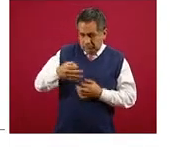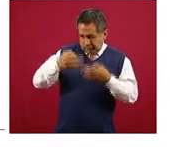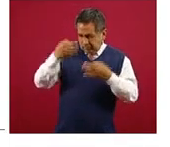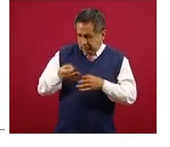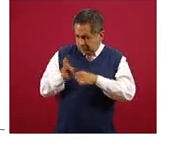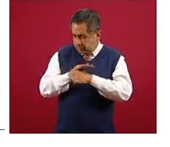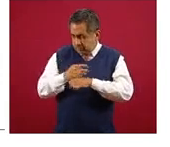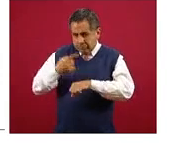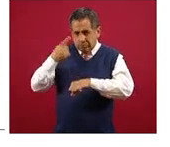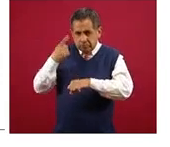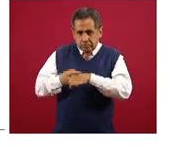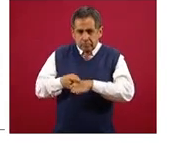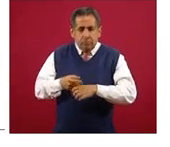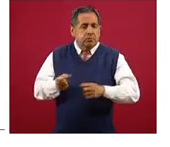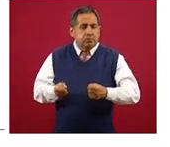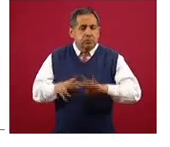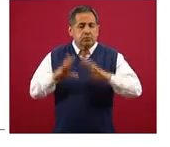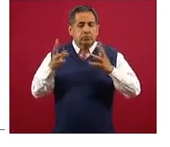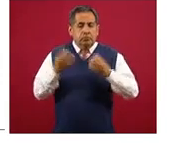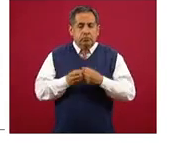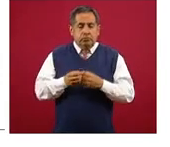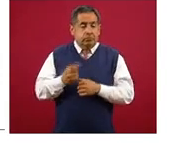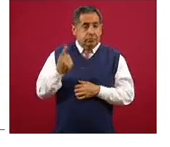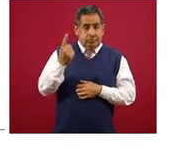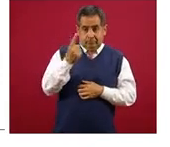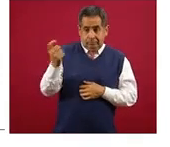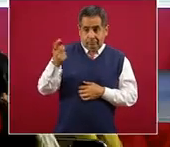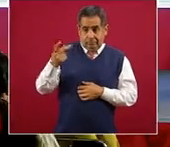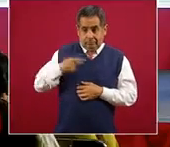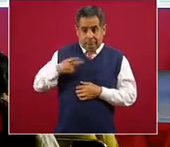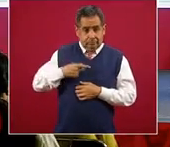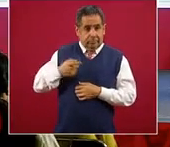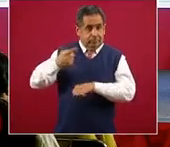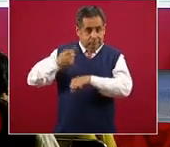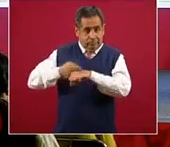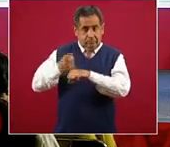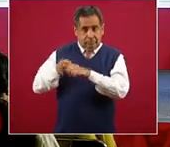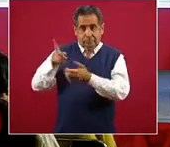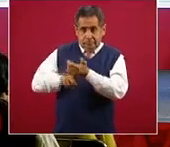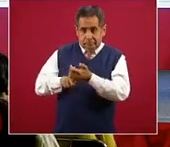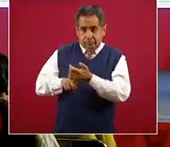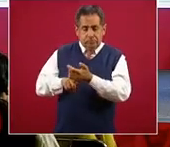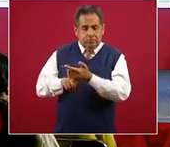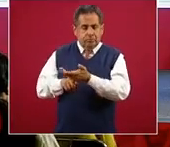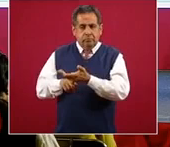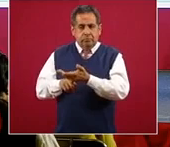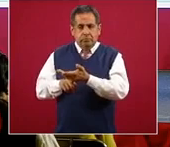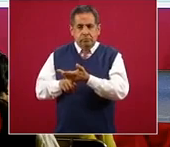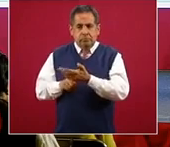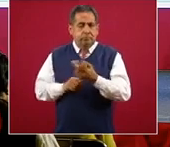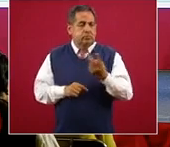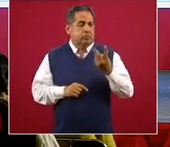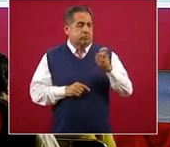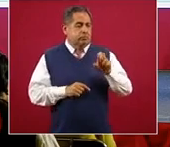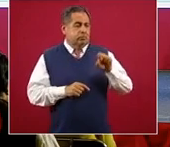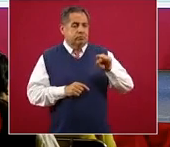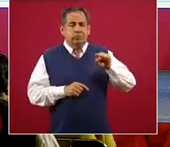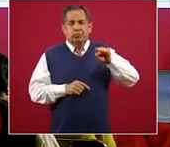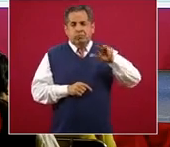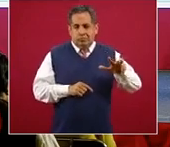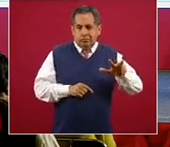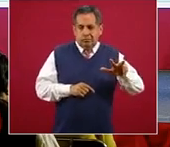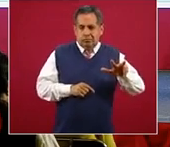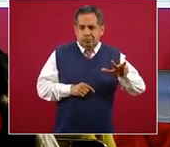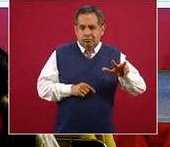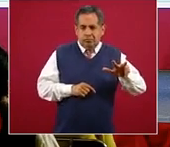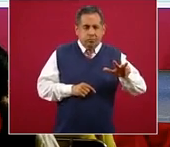la tasa de letalidad por cada 100 trabajadores infectados, es decir, estos 268 entre